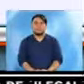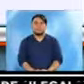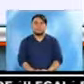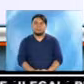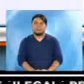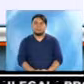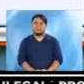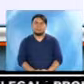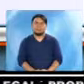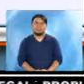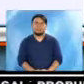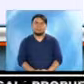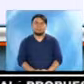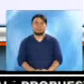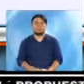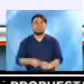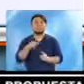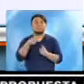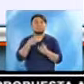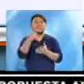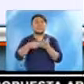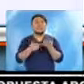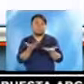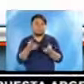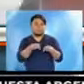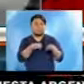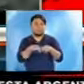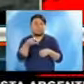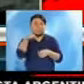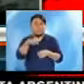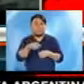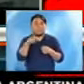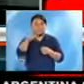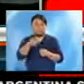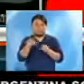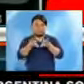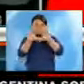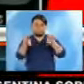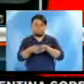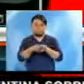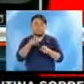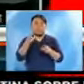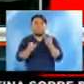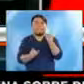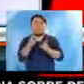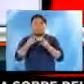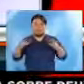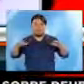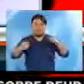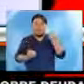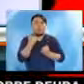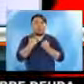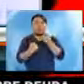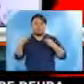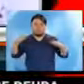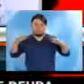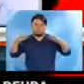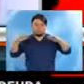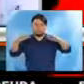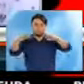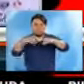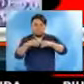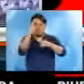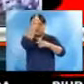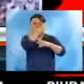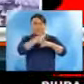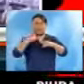Acá lo que hicimos es que estos personajes corran, formen la cabeza de Pedro y empiecen a moverse. O sea, si nosotros vemos el detalle,